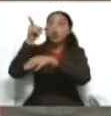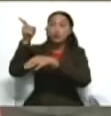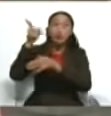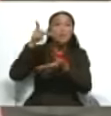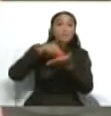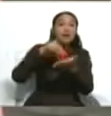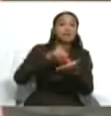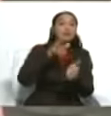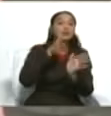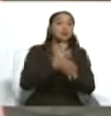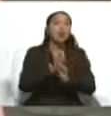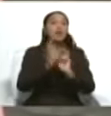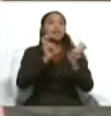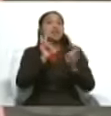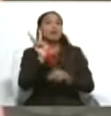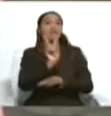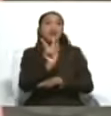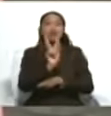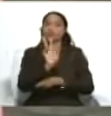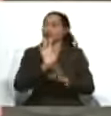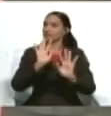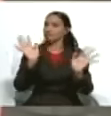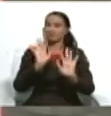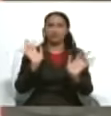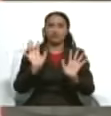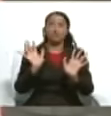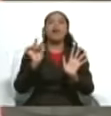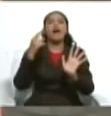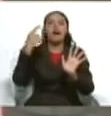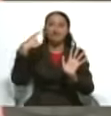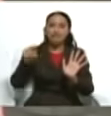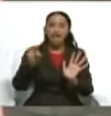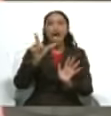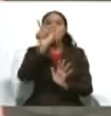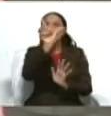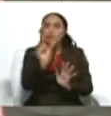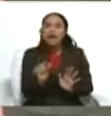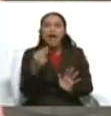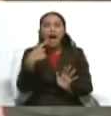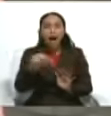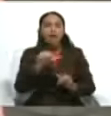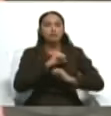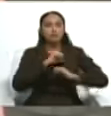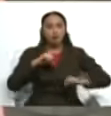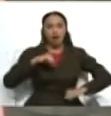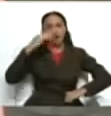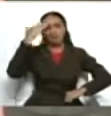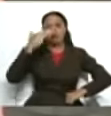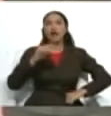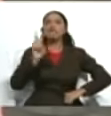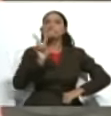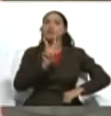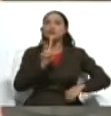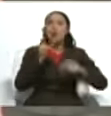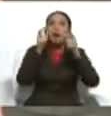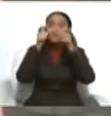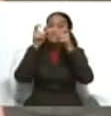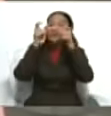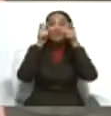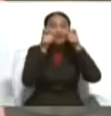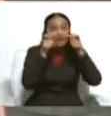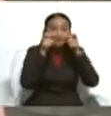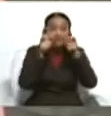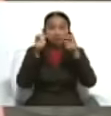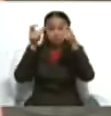está allí desplegada a través de la operación Cifontes para resguardar